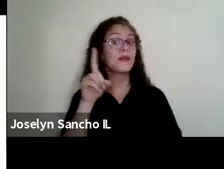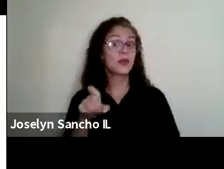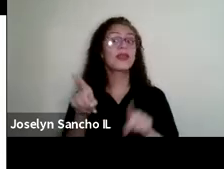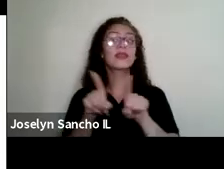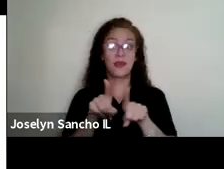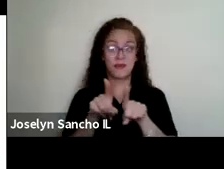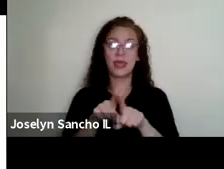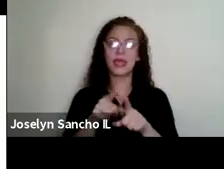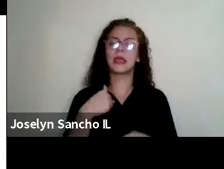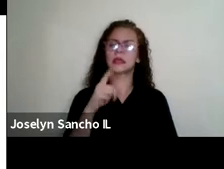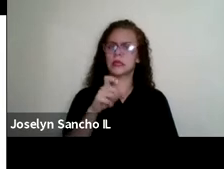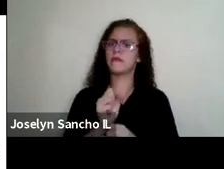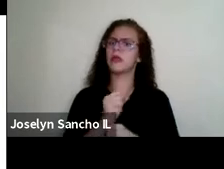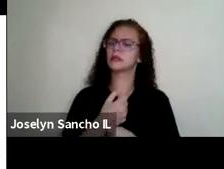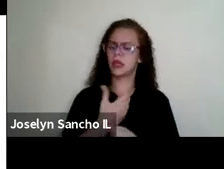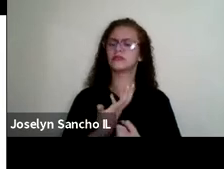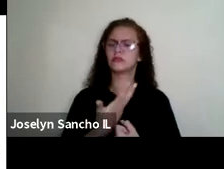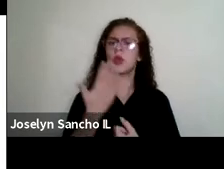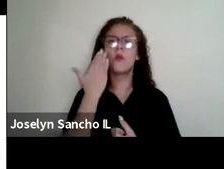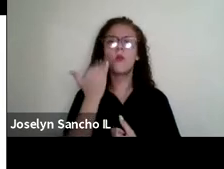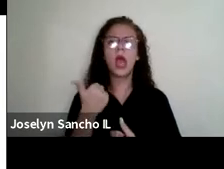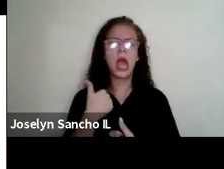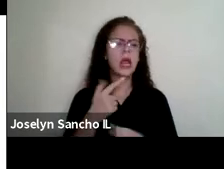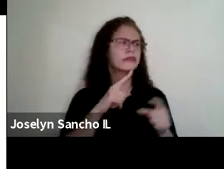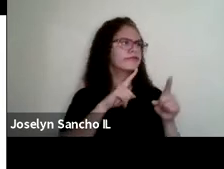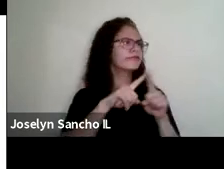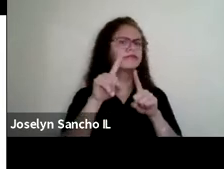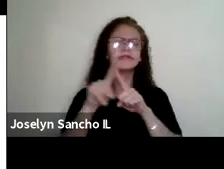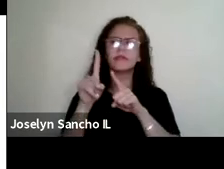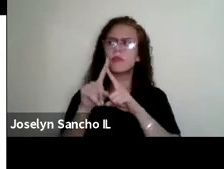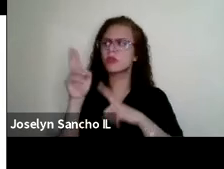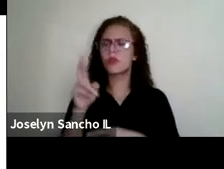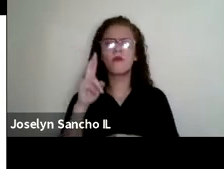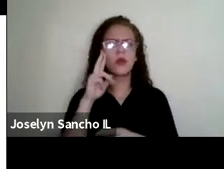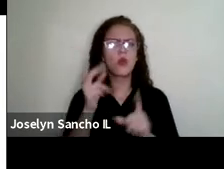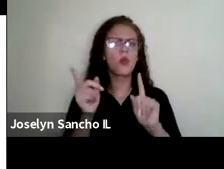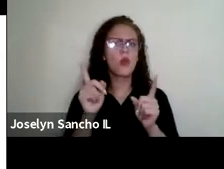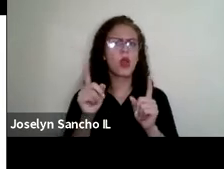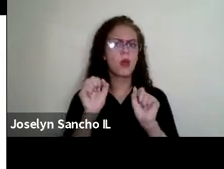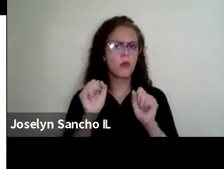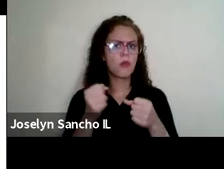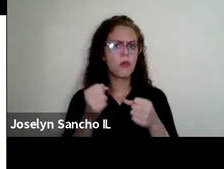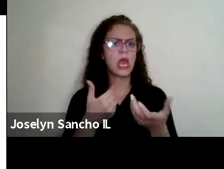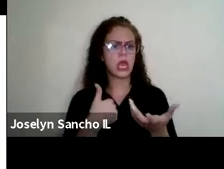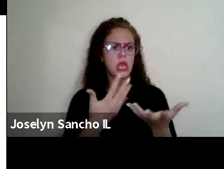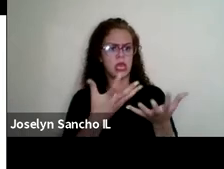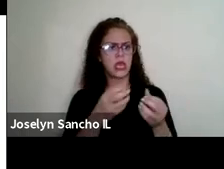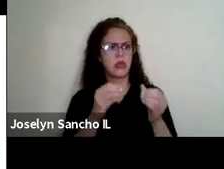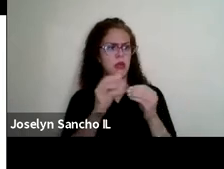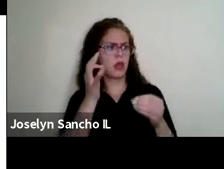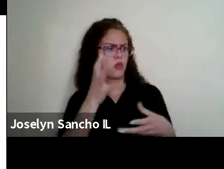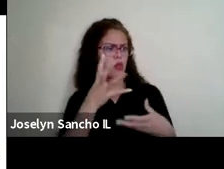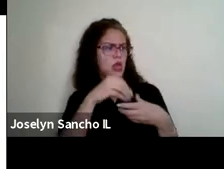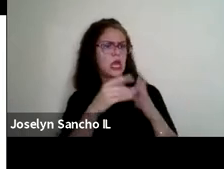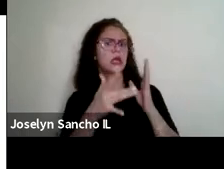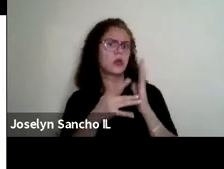la tenemos que hacer, ¿verdad? Porque hay múltiples razones por las cuales pudiéramos querer más mujeres en las